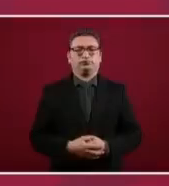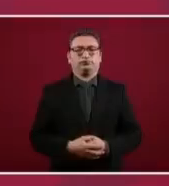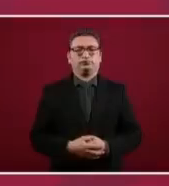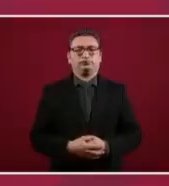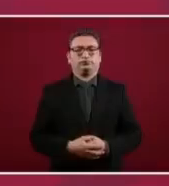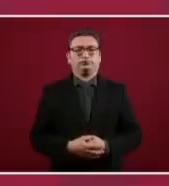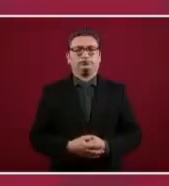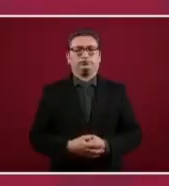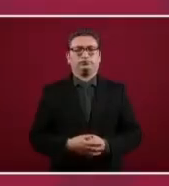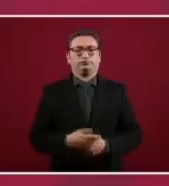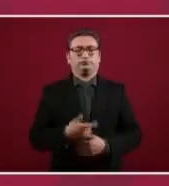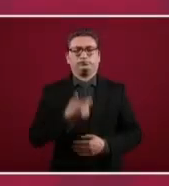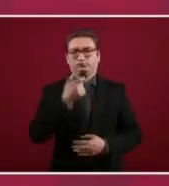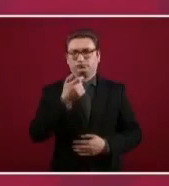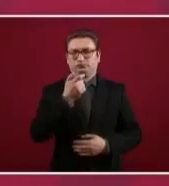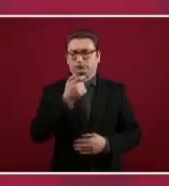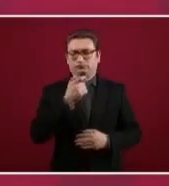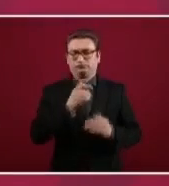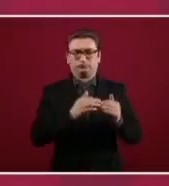la inflación